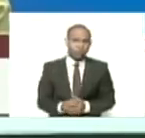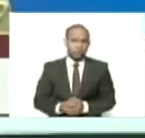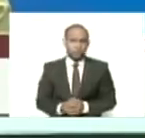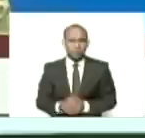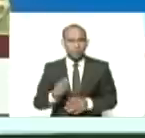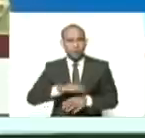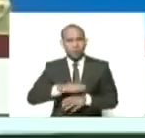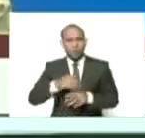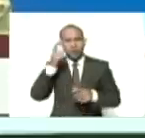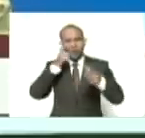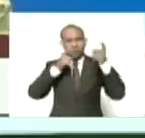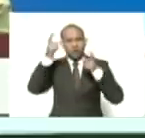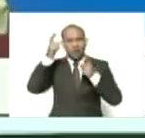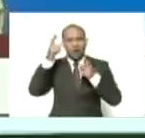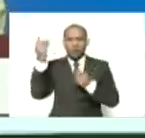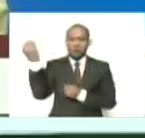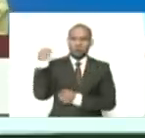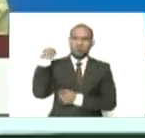porque fue Chávez que nos dijo: